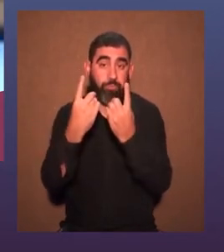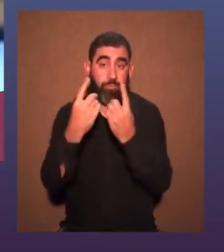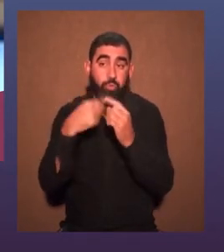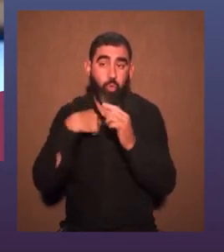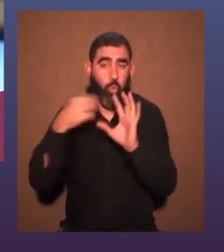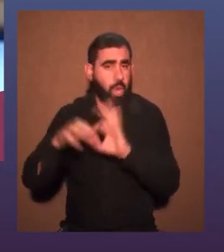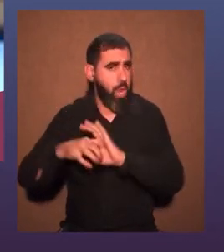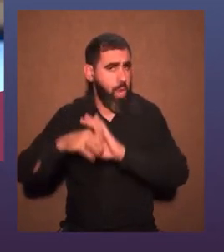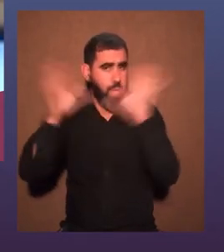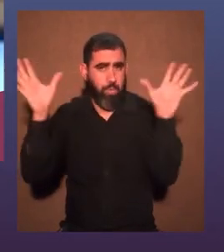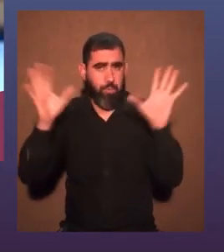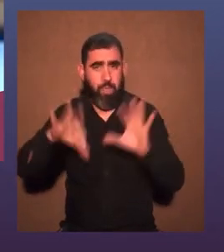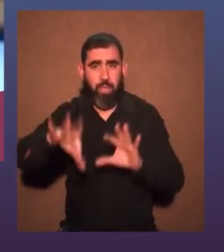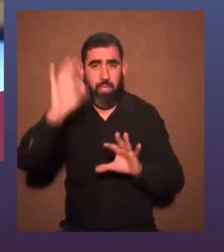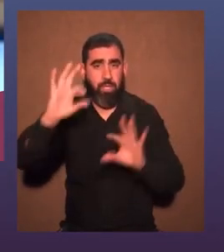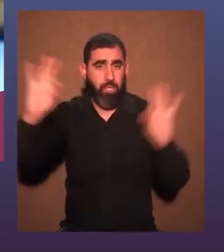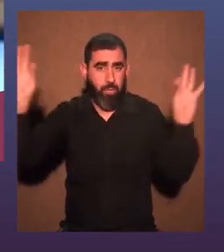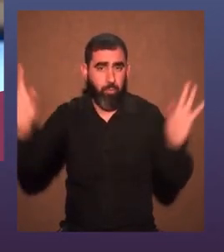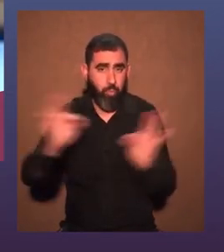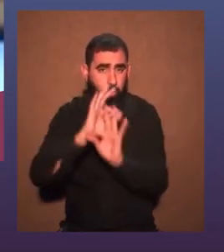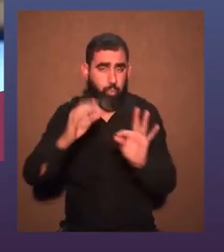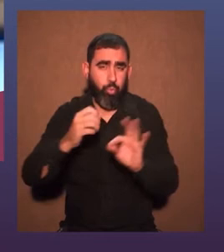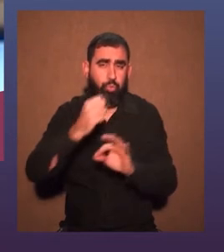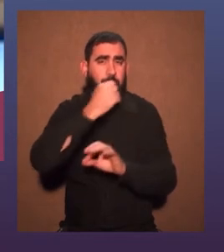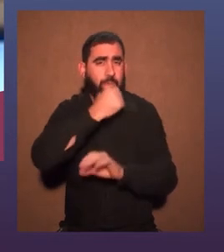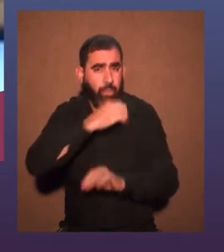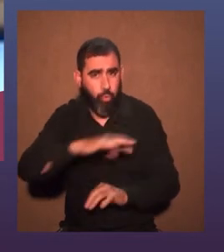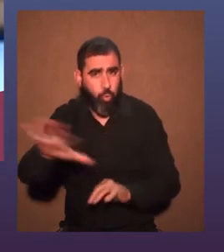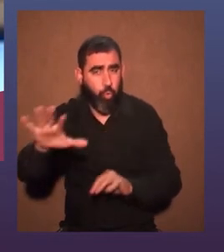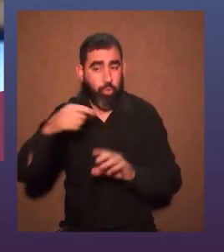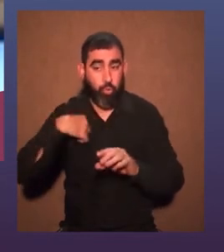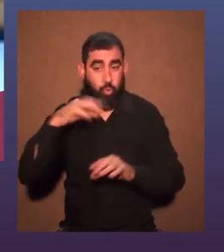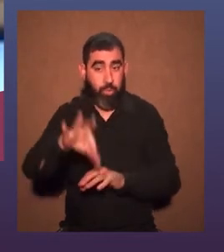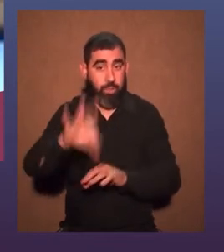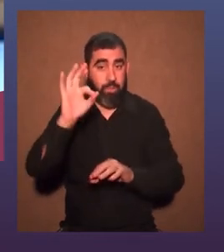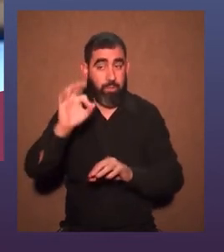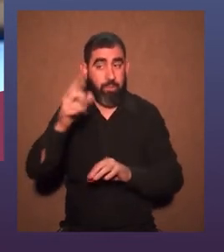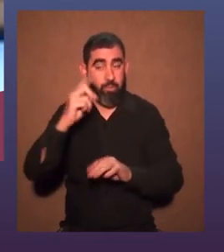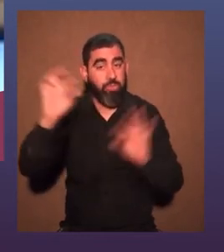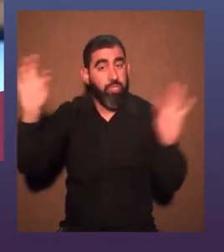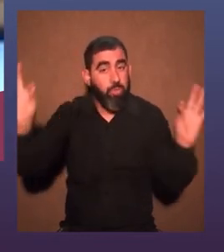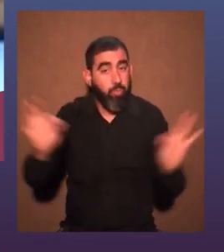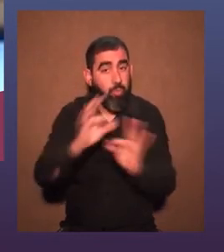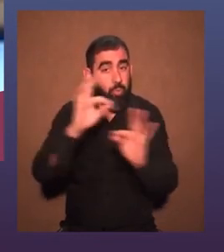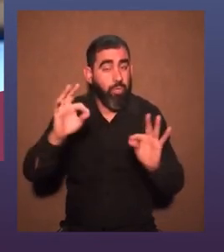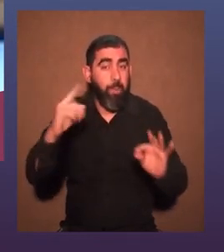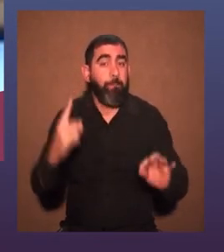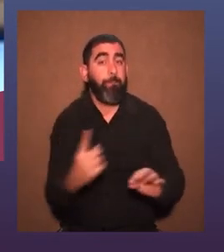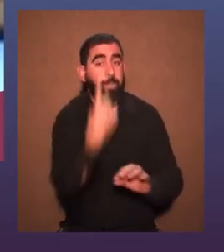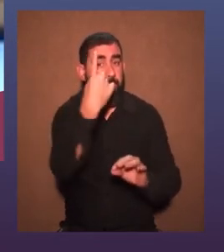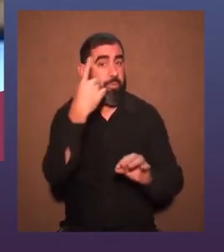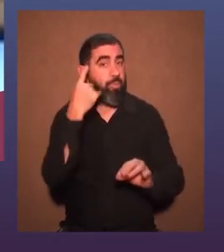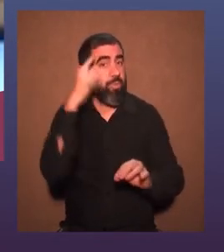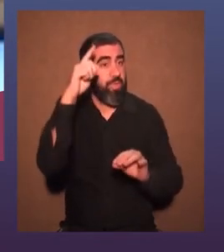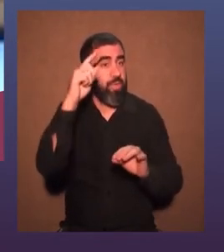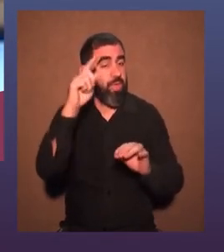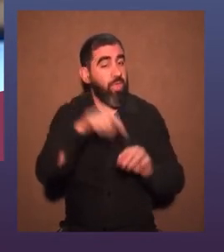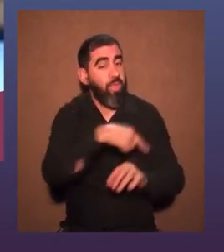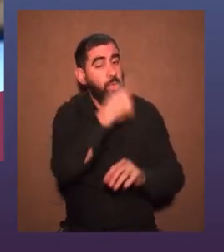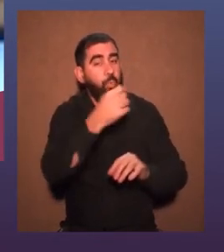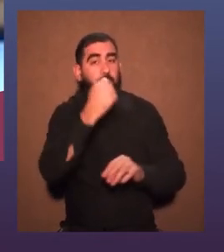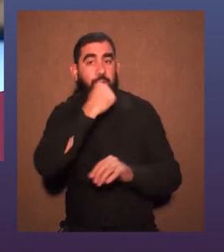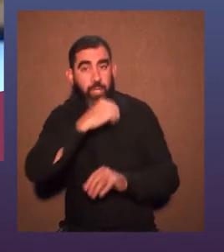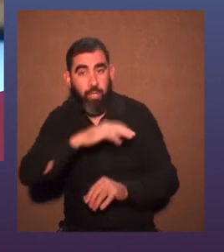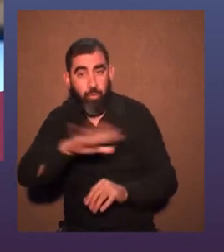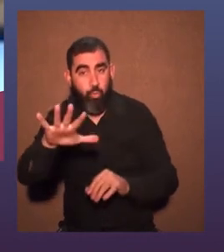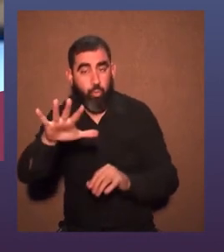dieron la libertad de elegir la música, la historia, todo, y bueno, ahí es como que la música fue lo que me inspiró para hacer la historia,